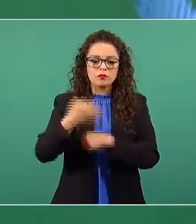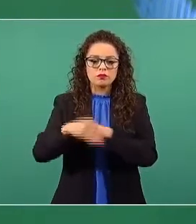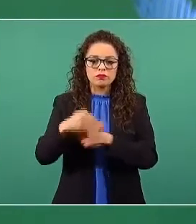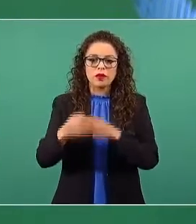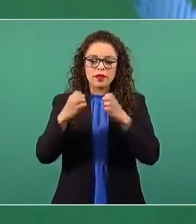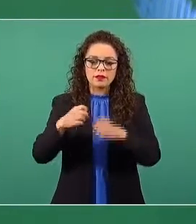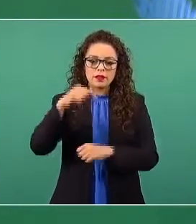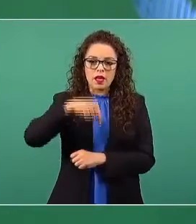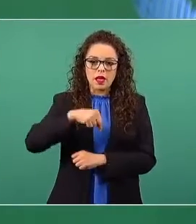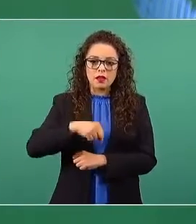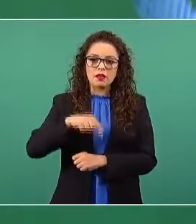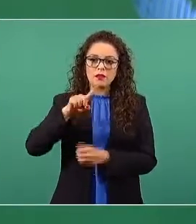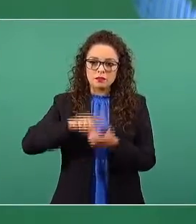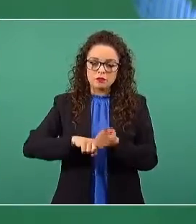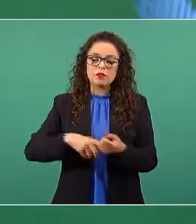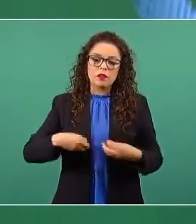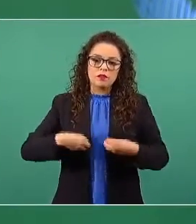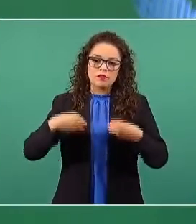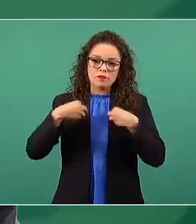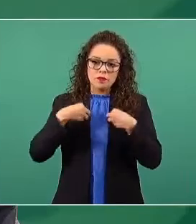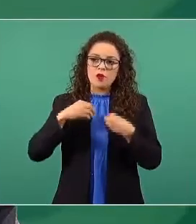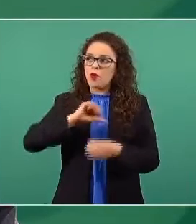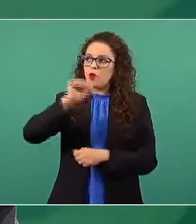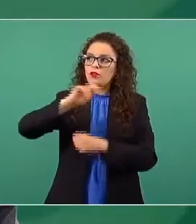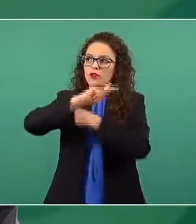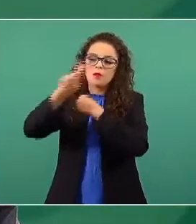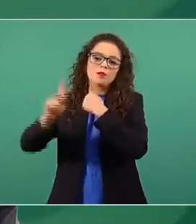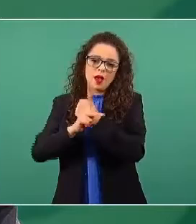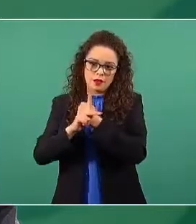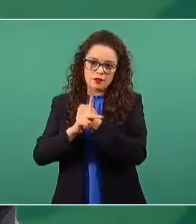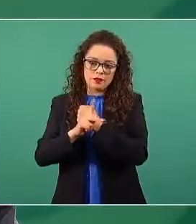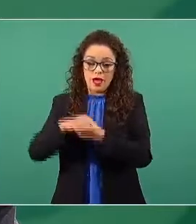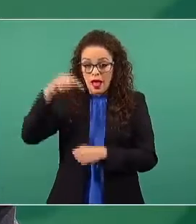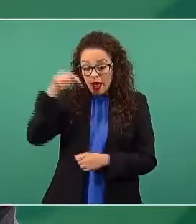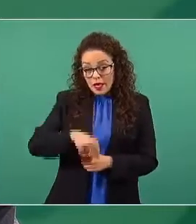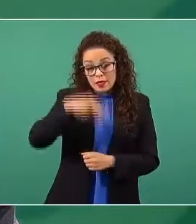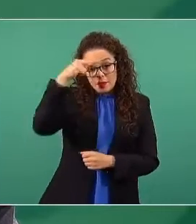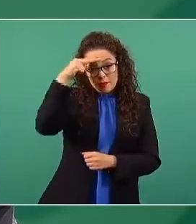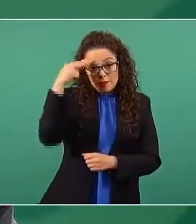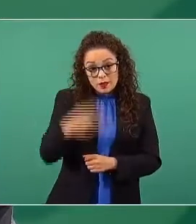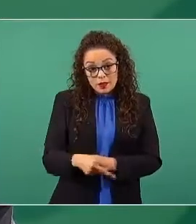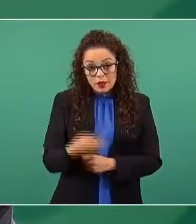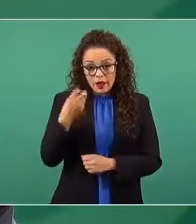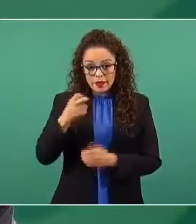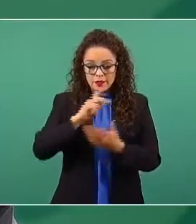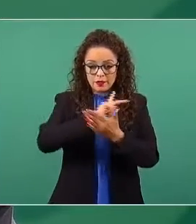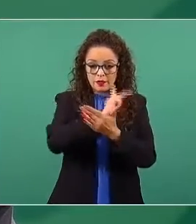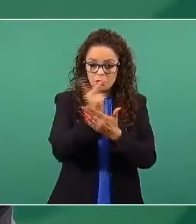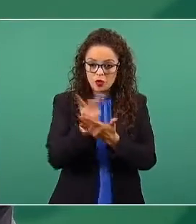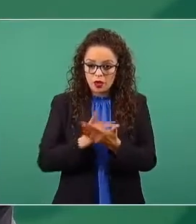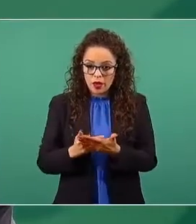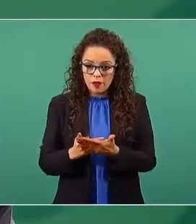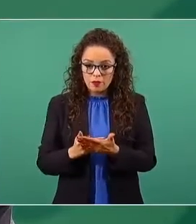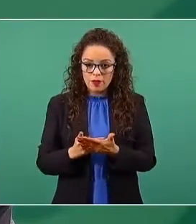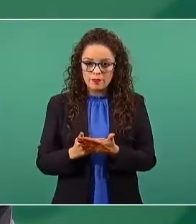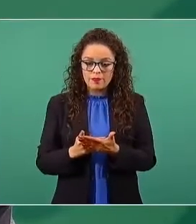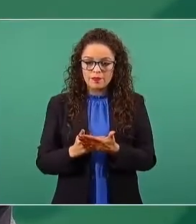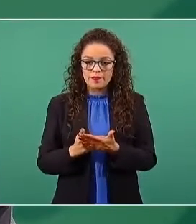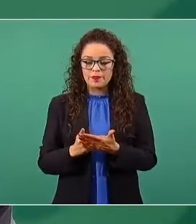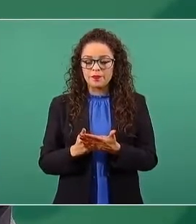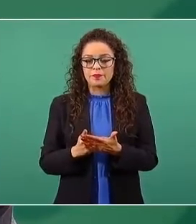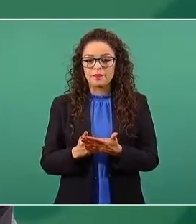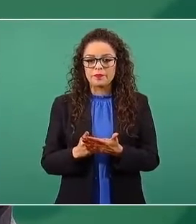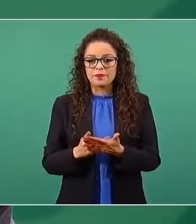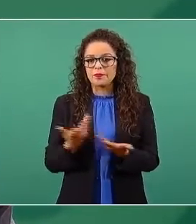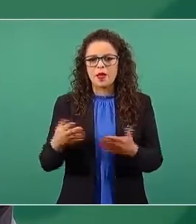o permanentes que tienen otras nacionalidades. En México, con este programa, además, estamos ejerciendo los